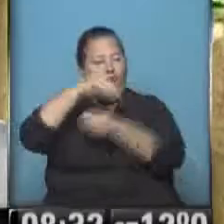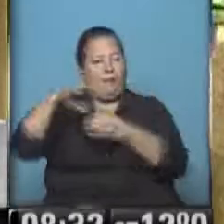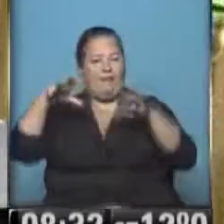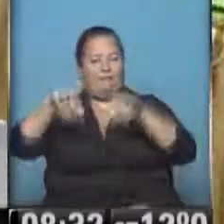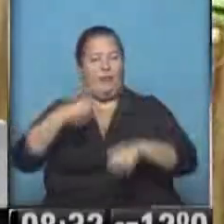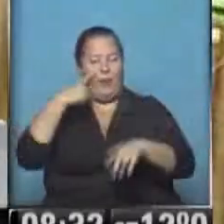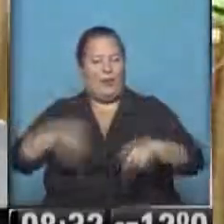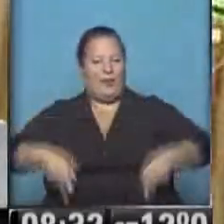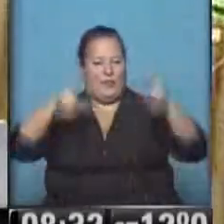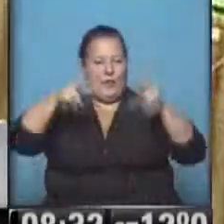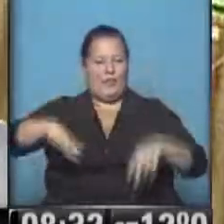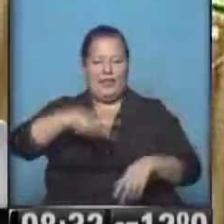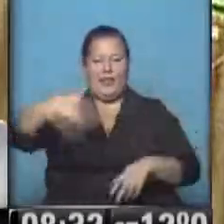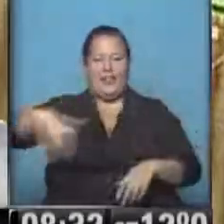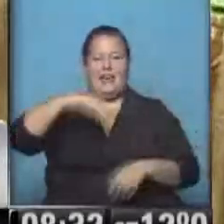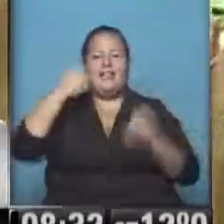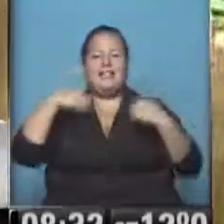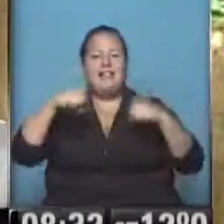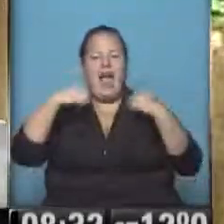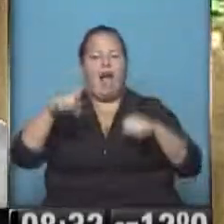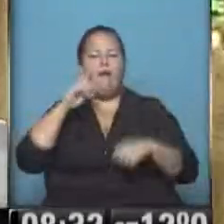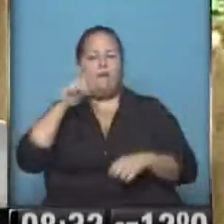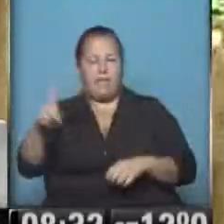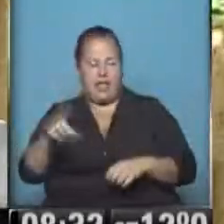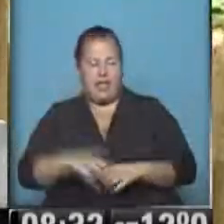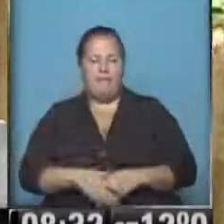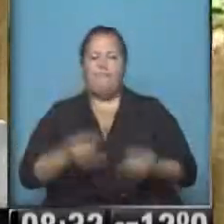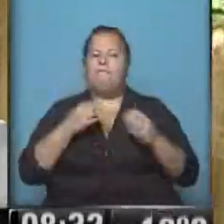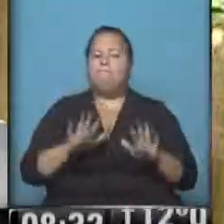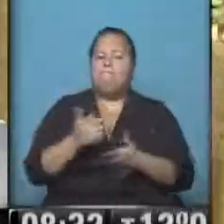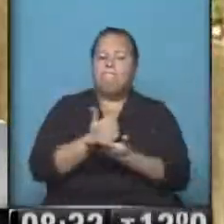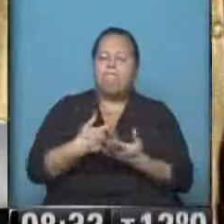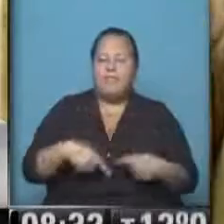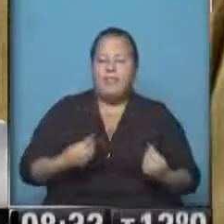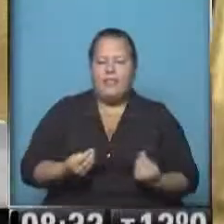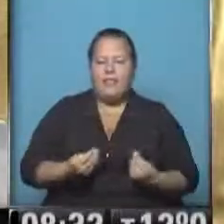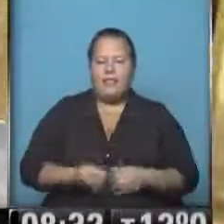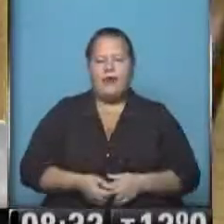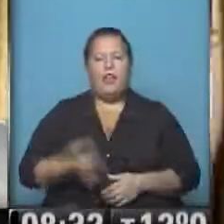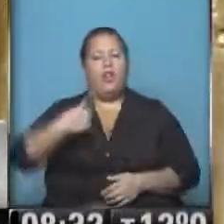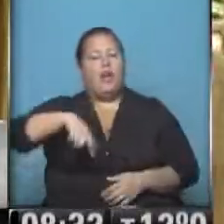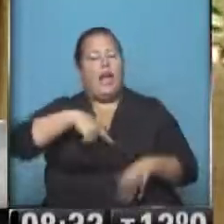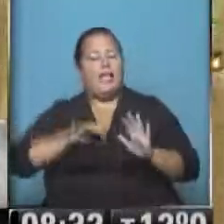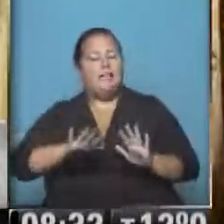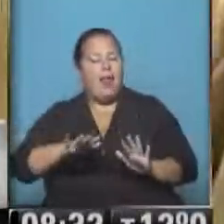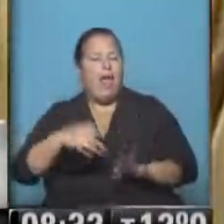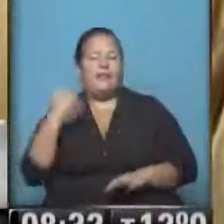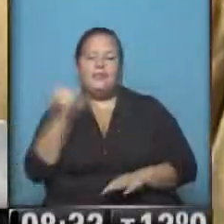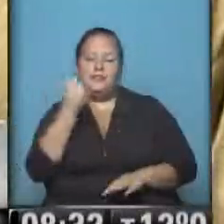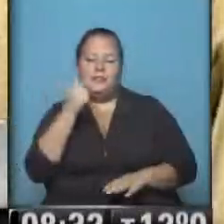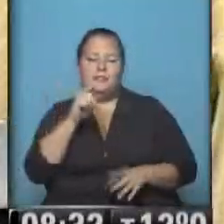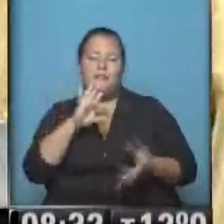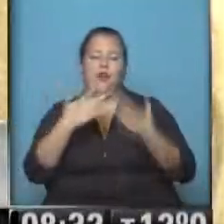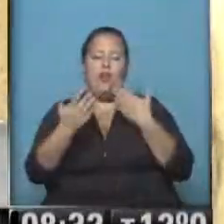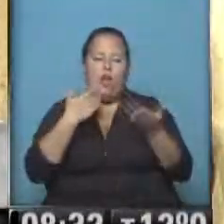este inmueble en la calle de Chacabuco al 1000. ¿Y qué es lo que están esperando ustedes? Lo que estamos esperando es tratar de